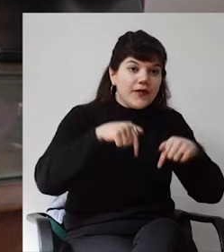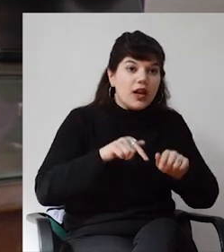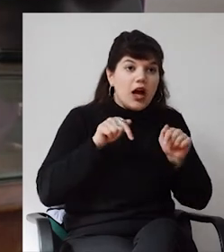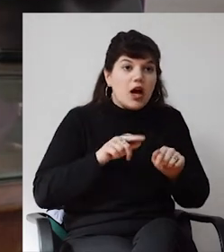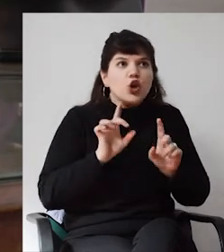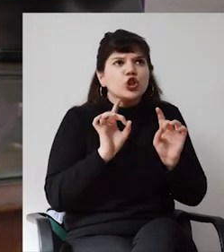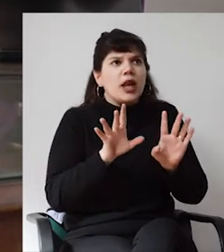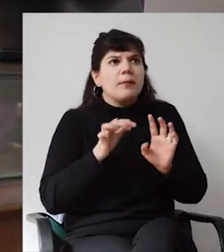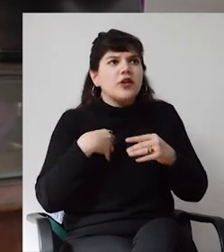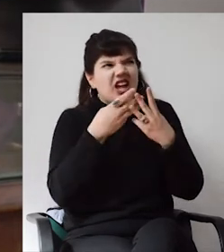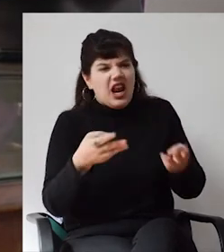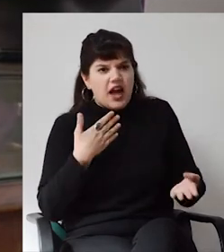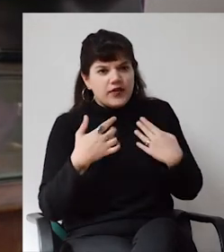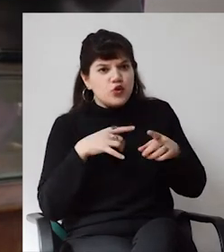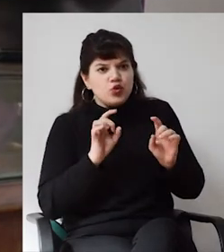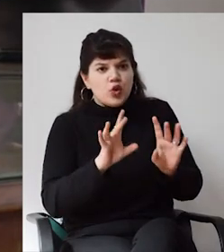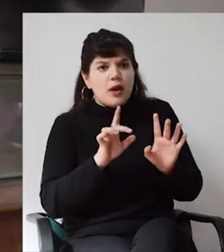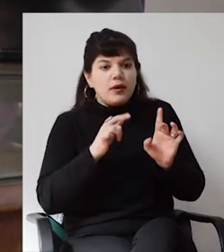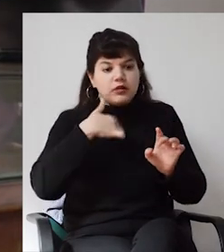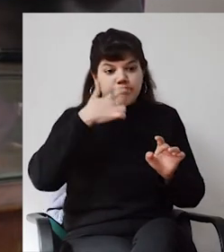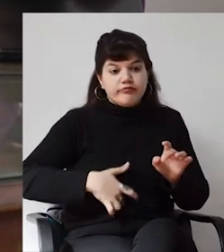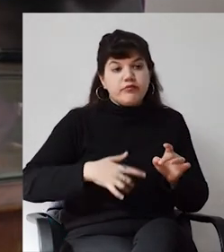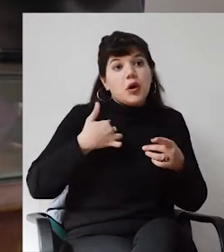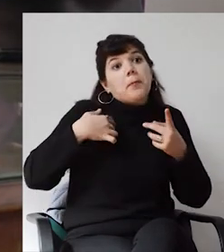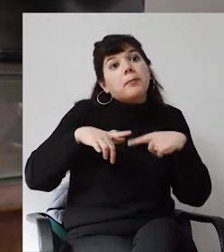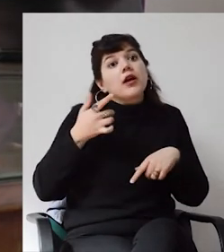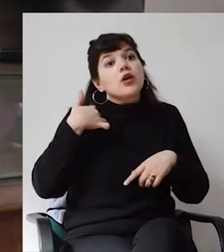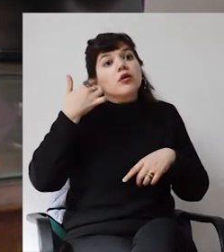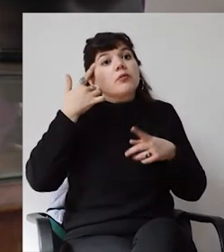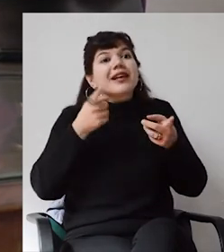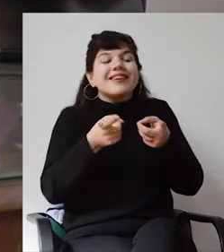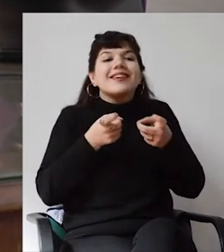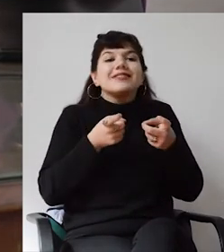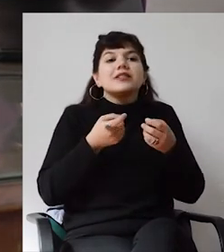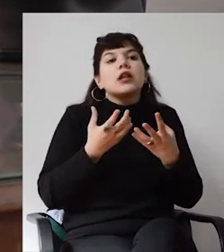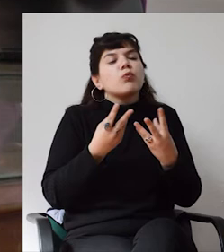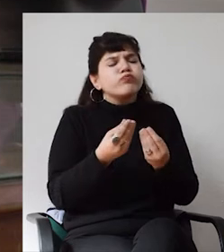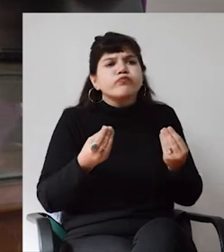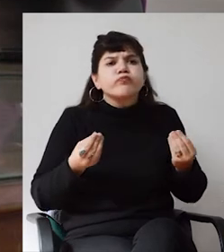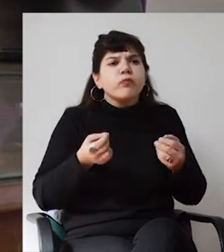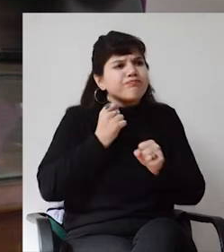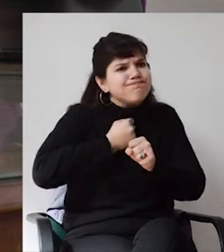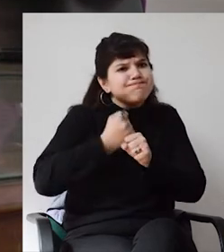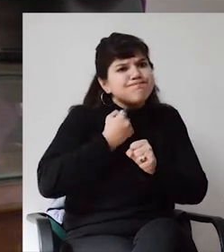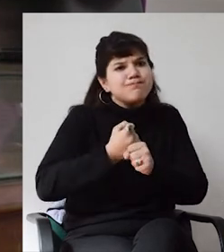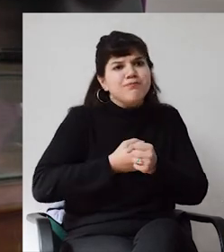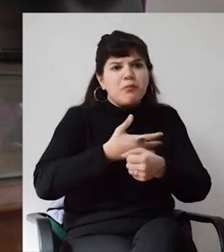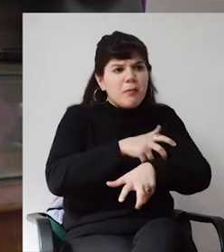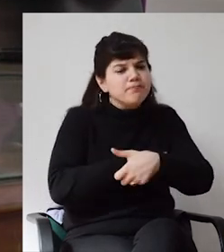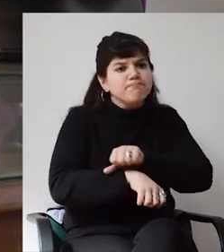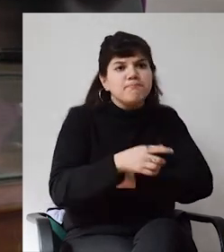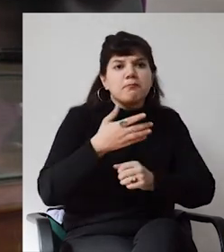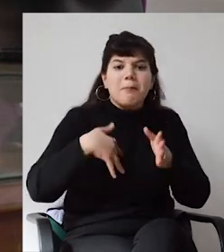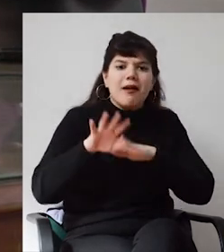hablando en general y no solamente en relación. Precisamente, mi diagnóstico es que necesitamos mucho más